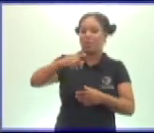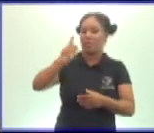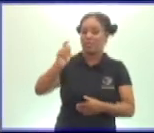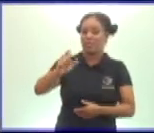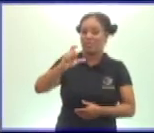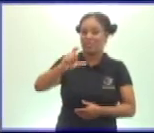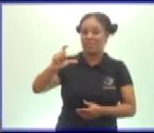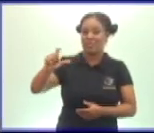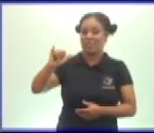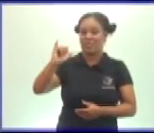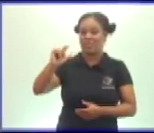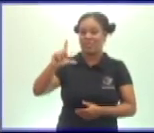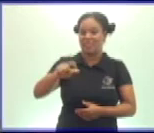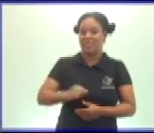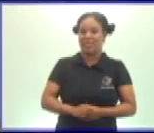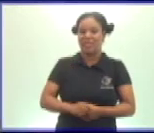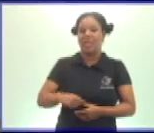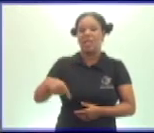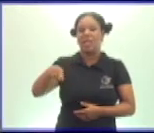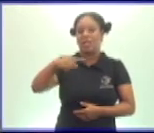en agua es poco soluble.